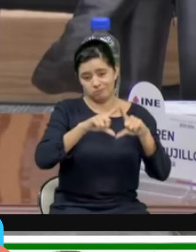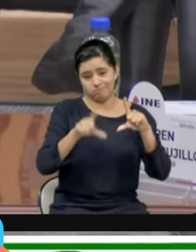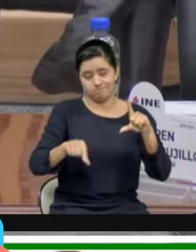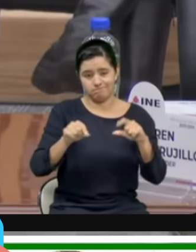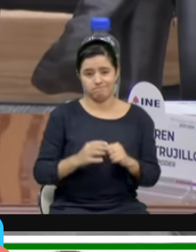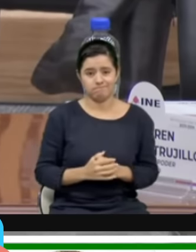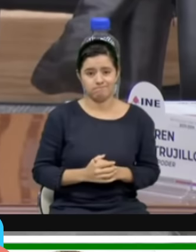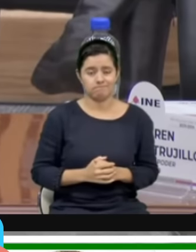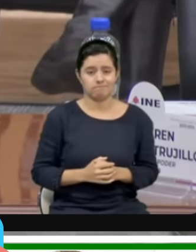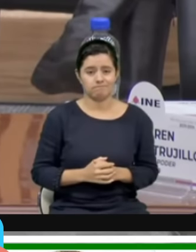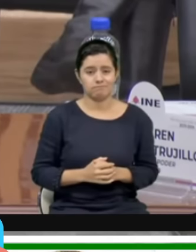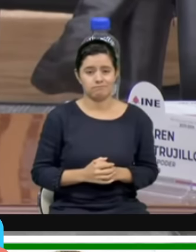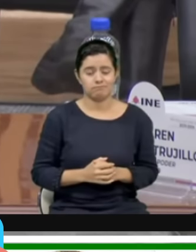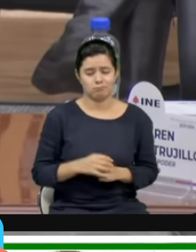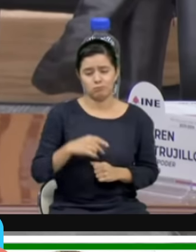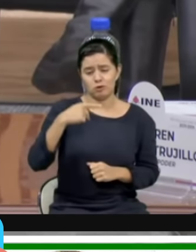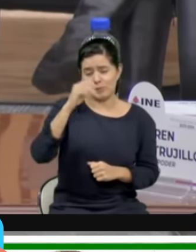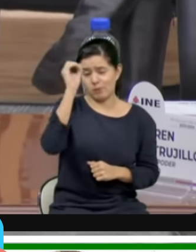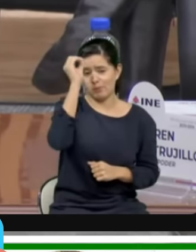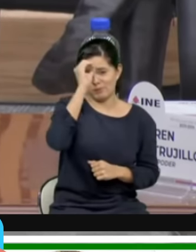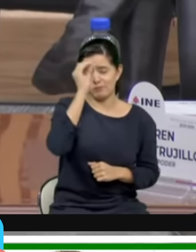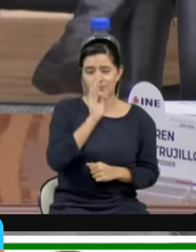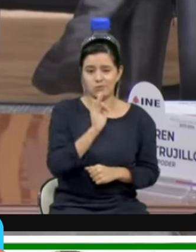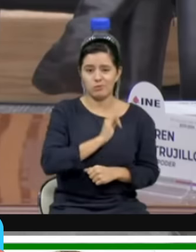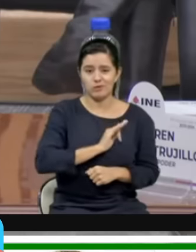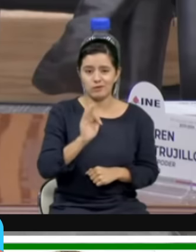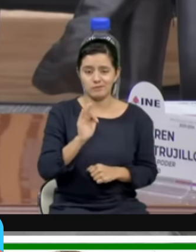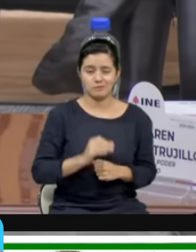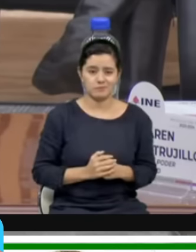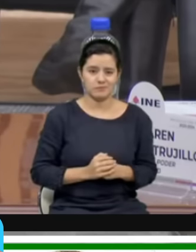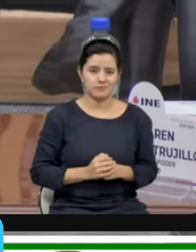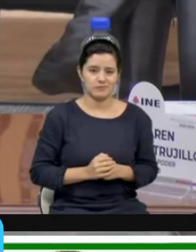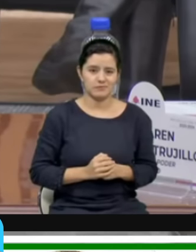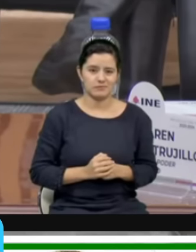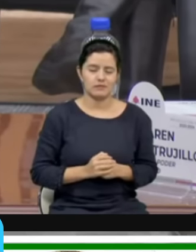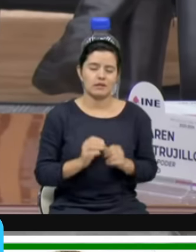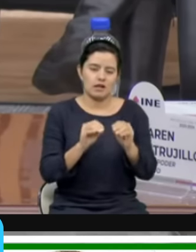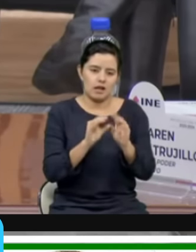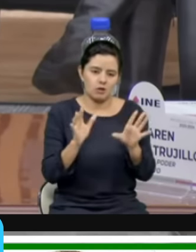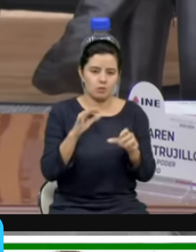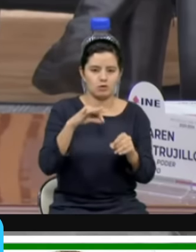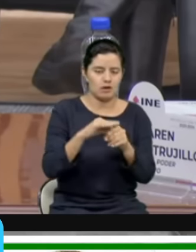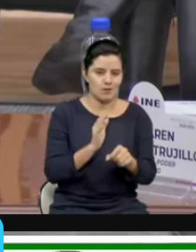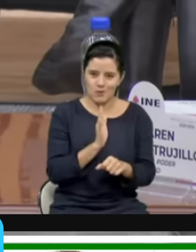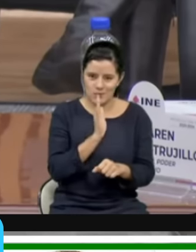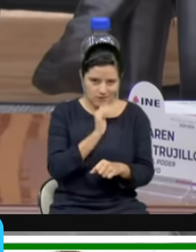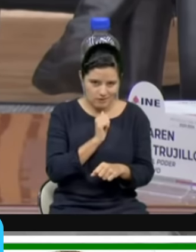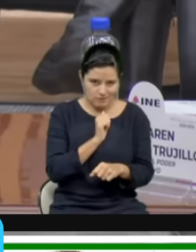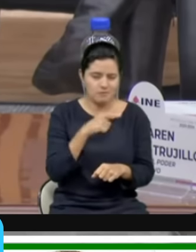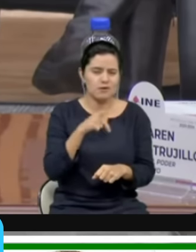país con voz desde luego que sin voto y que no